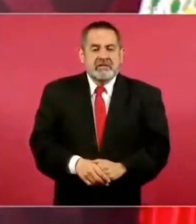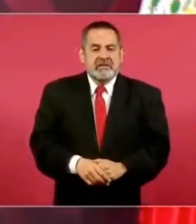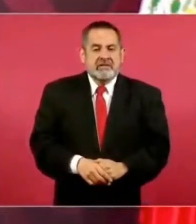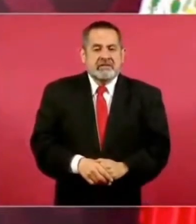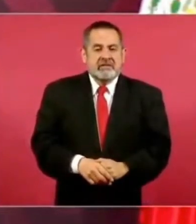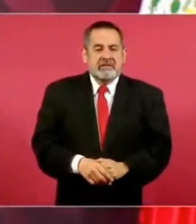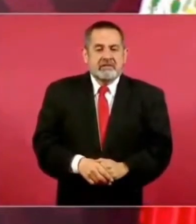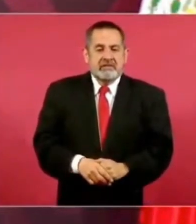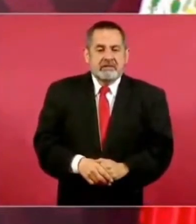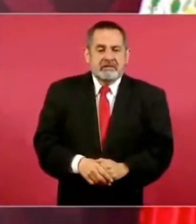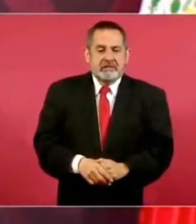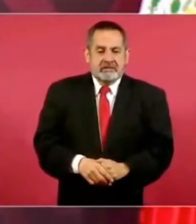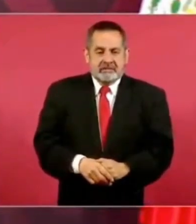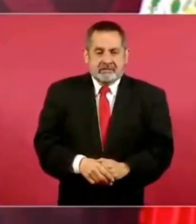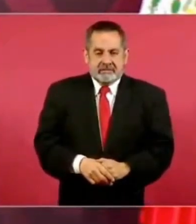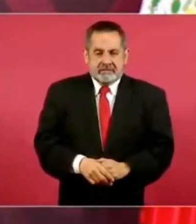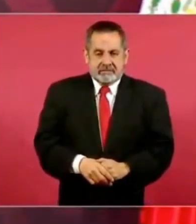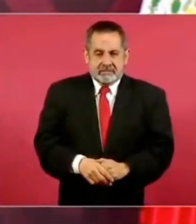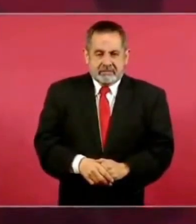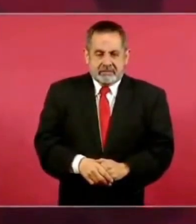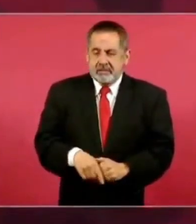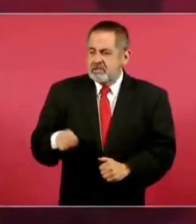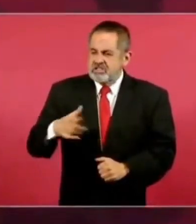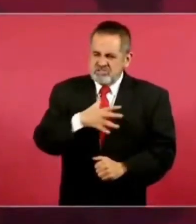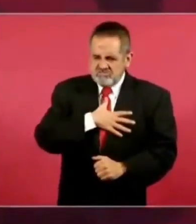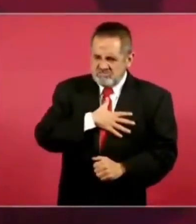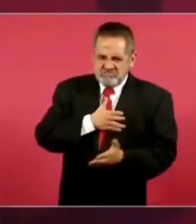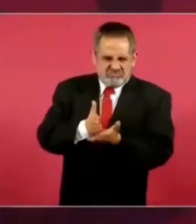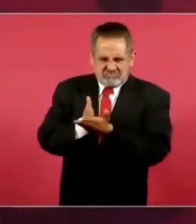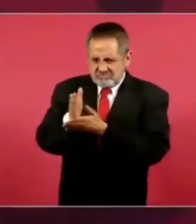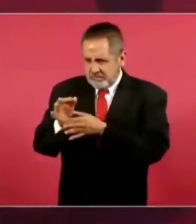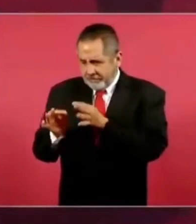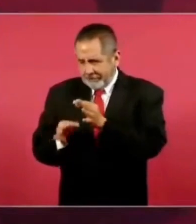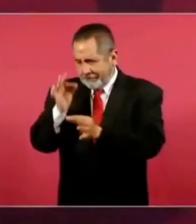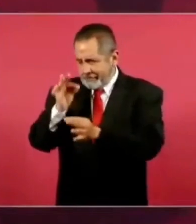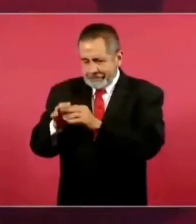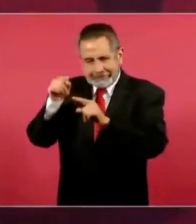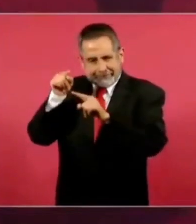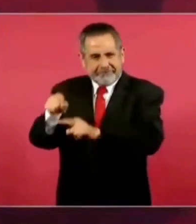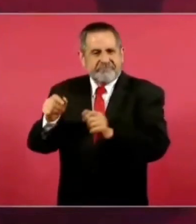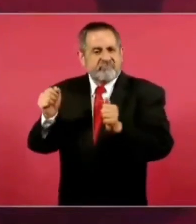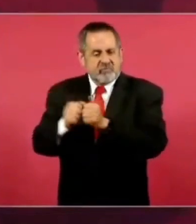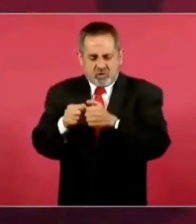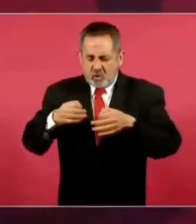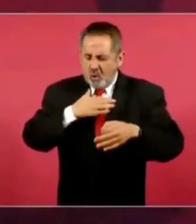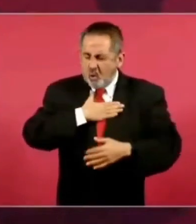Y con vocación de justicia.